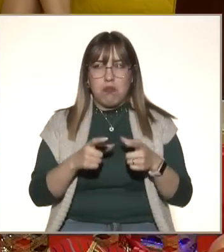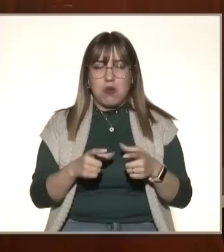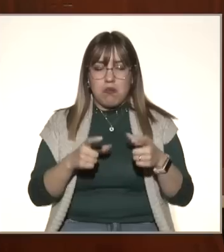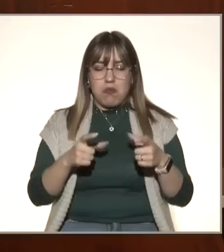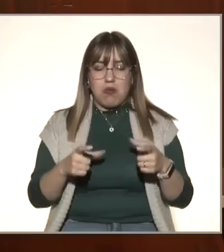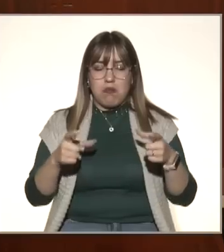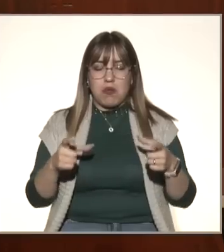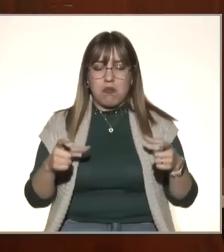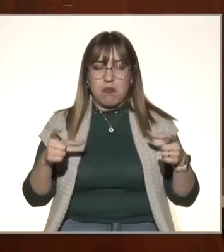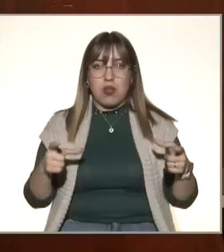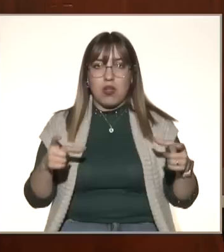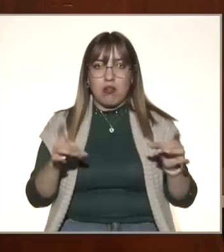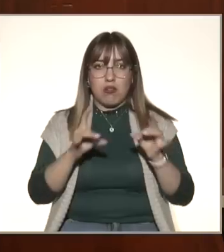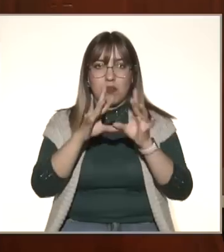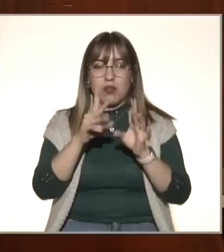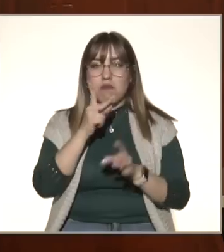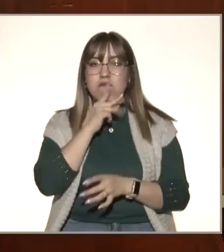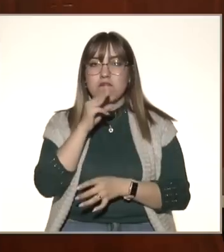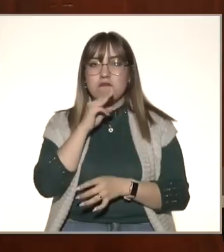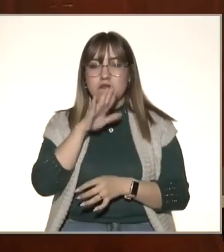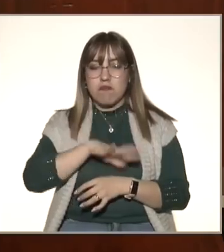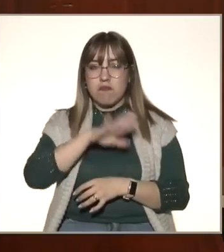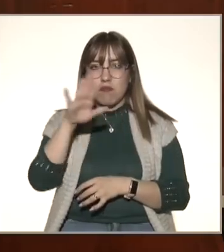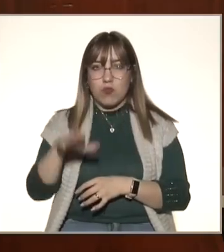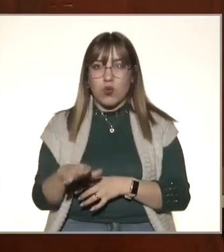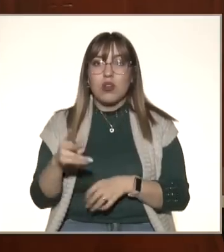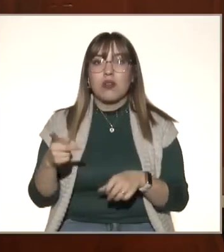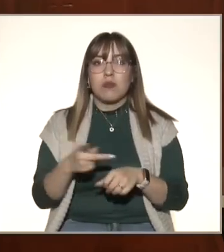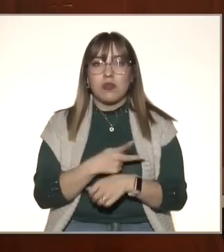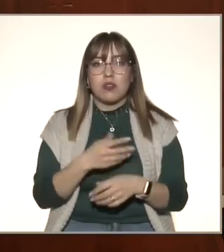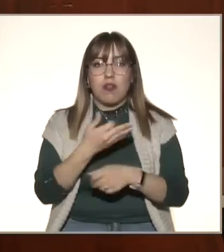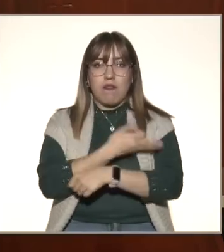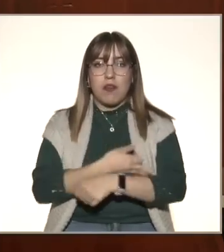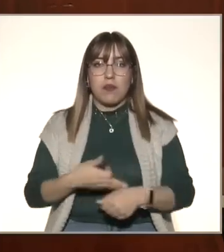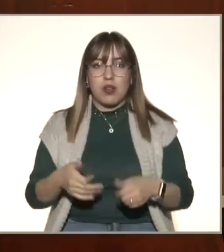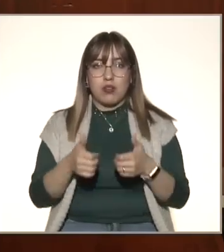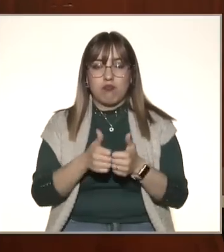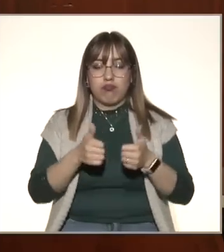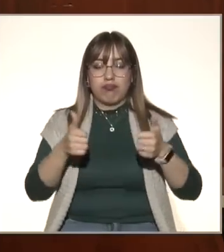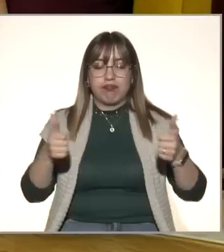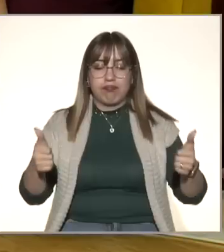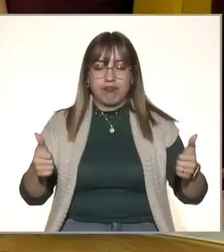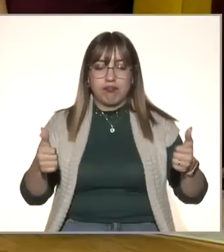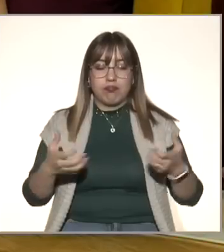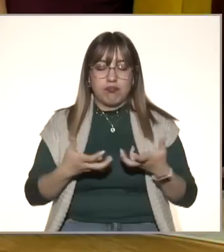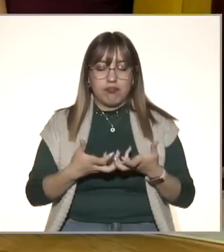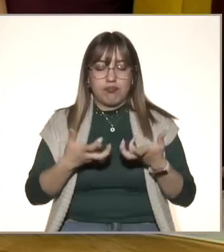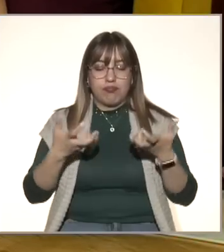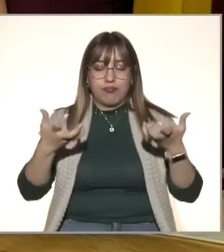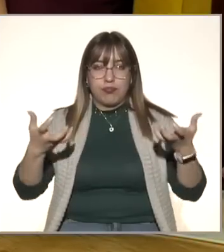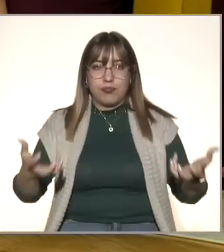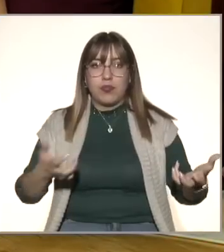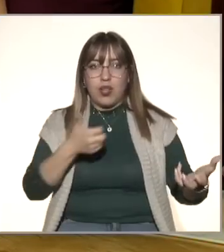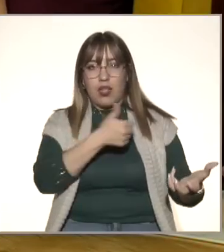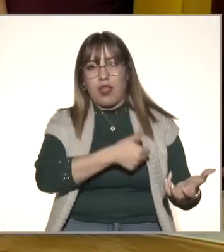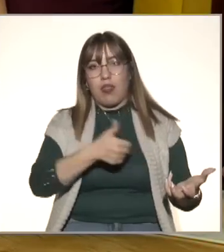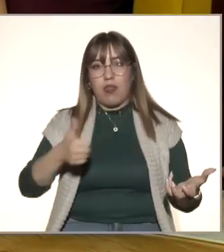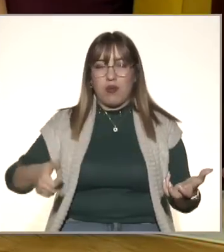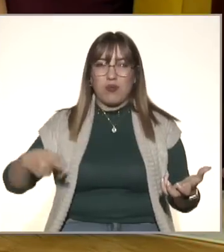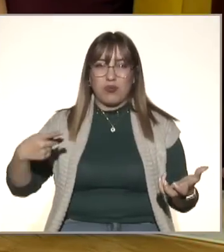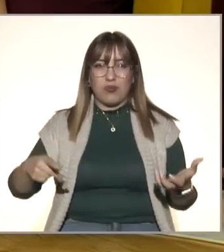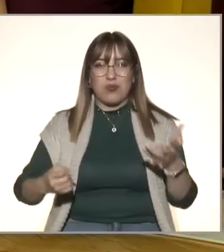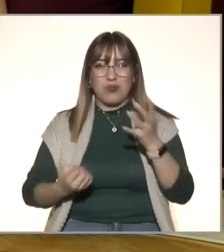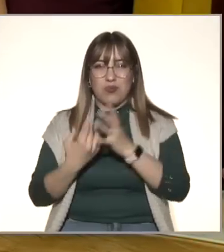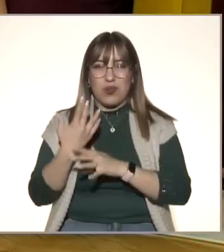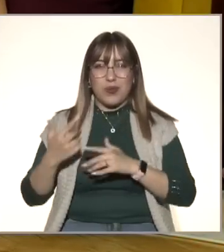padres mueren, pues normalmente se dividen las familias y cada quien hace su núcleo. Eso depende también mucho de las